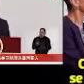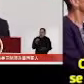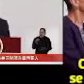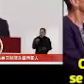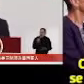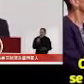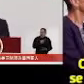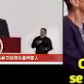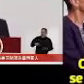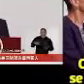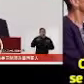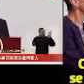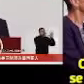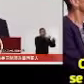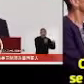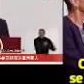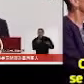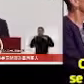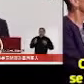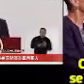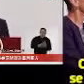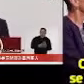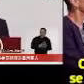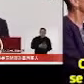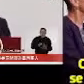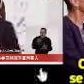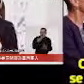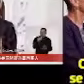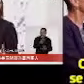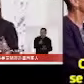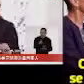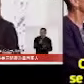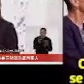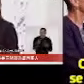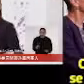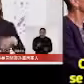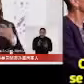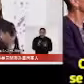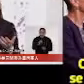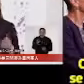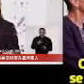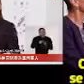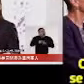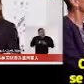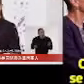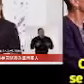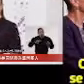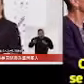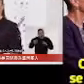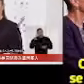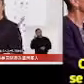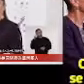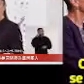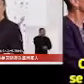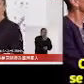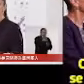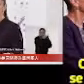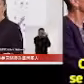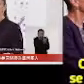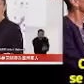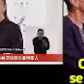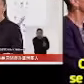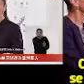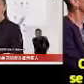Nanáis, Paloma, México es fuerte. Y es por eso que hasta las mañaneras del pueblo ya se están transmitiendo en